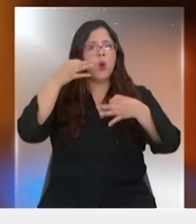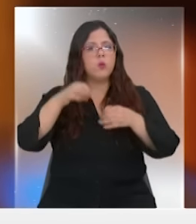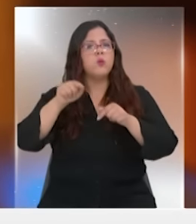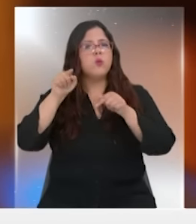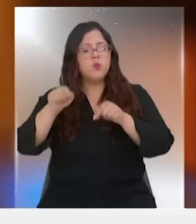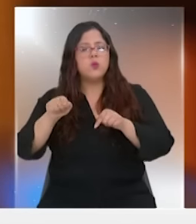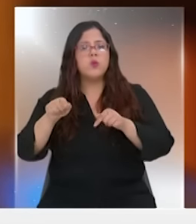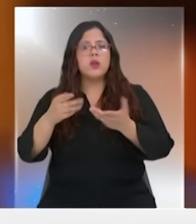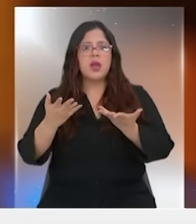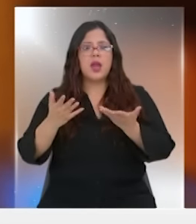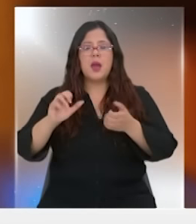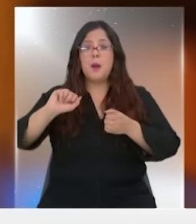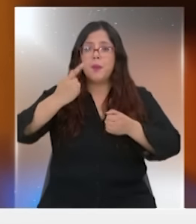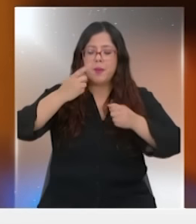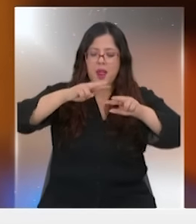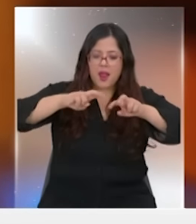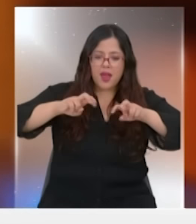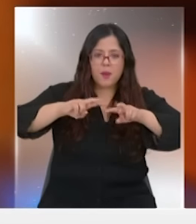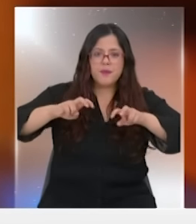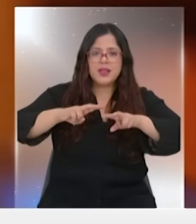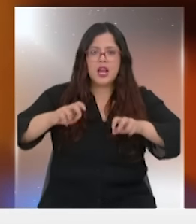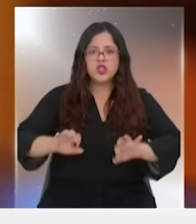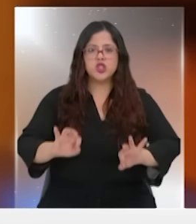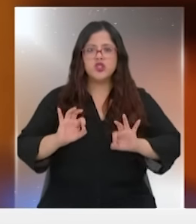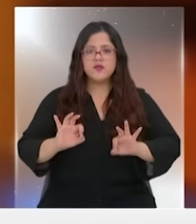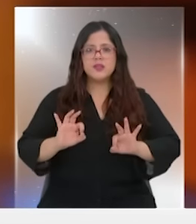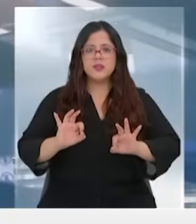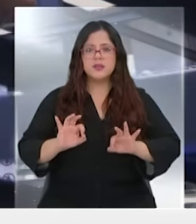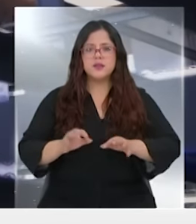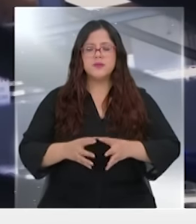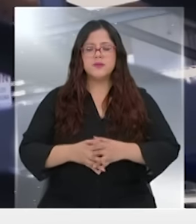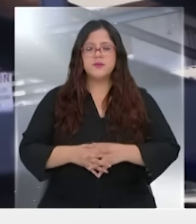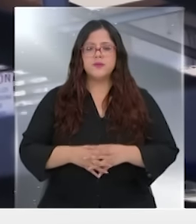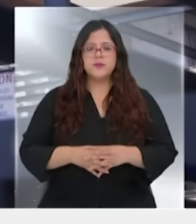realizó sus primeras diligencias oficiales.